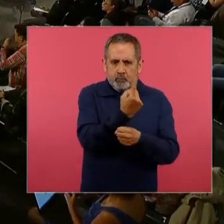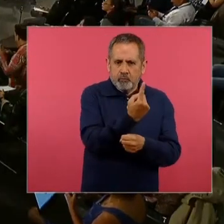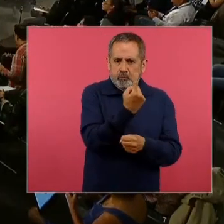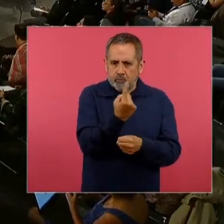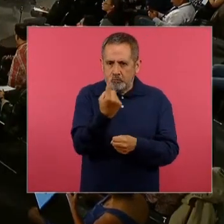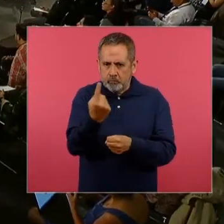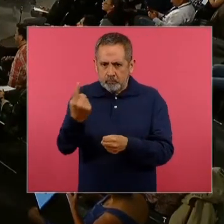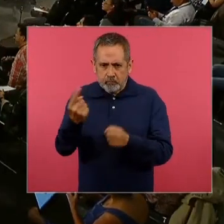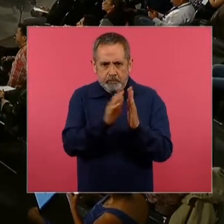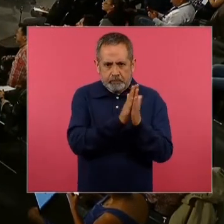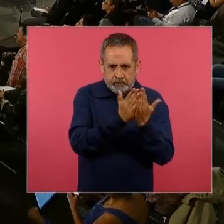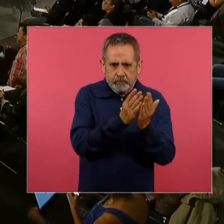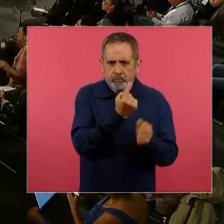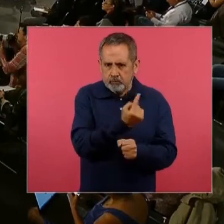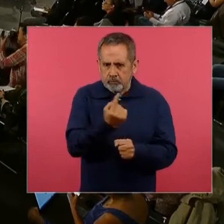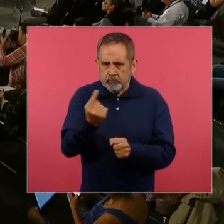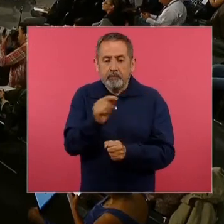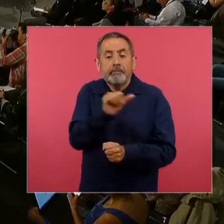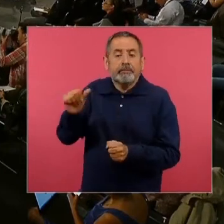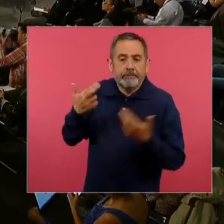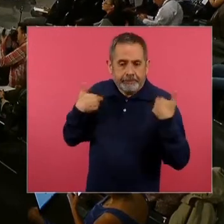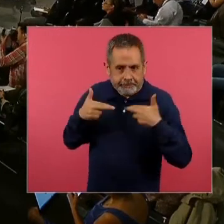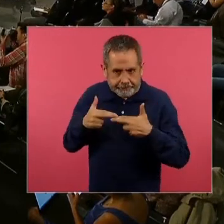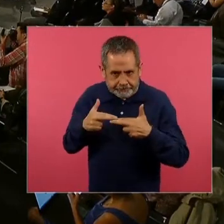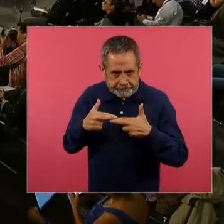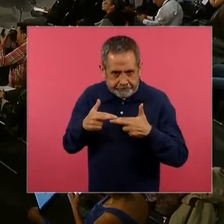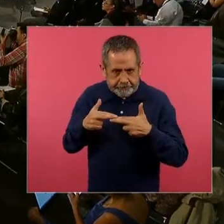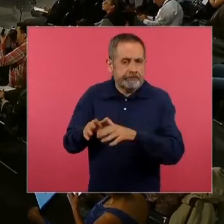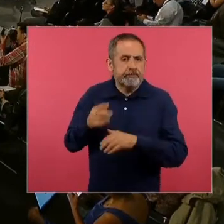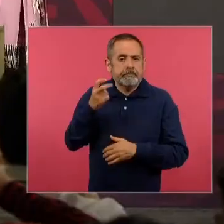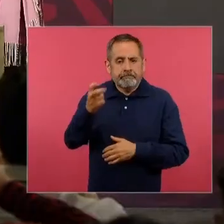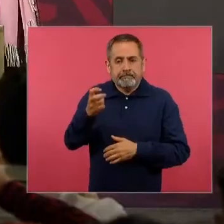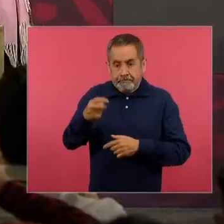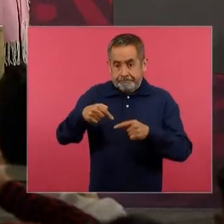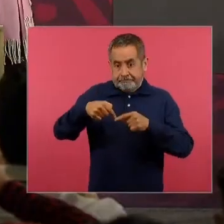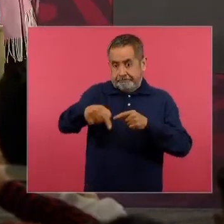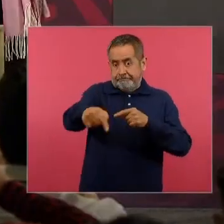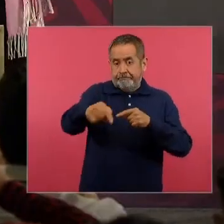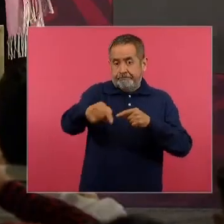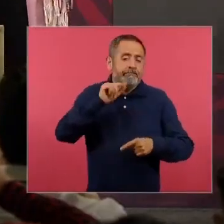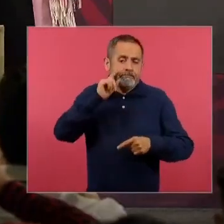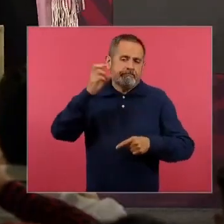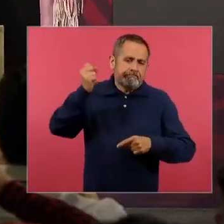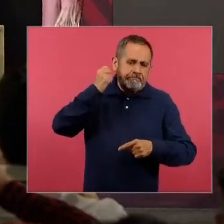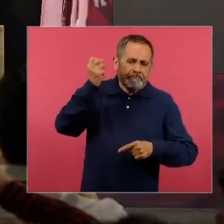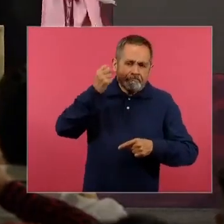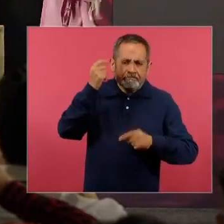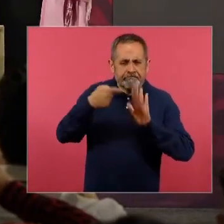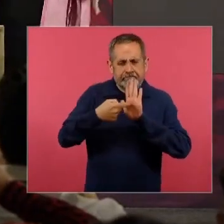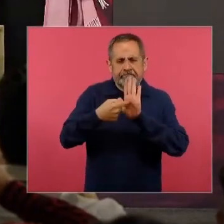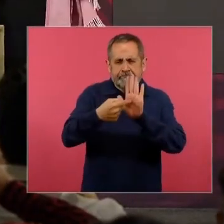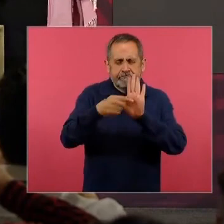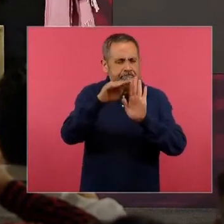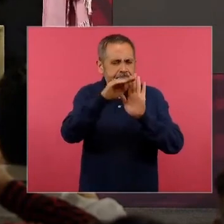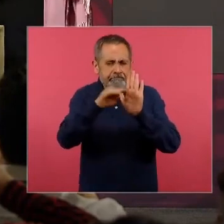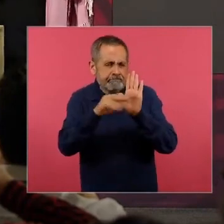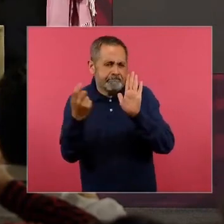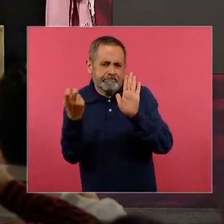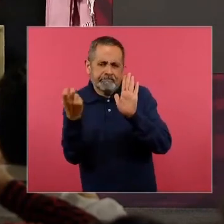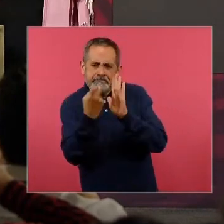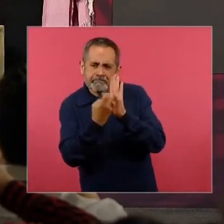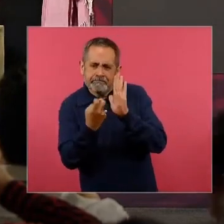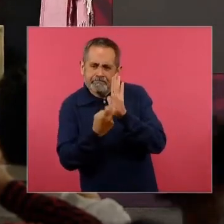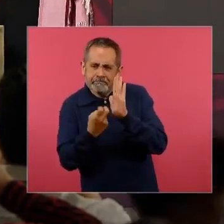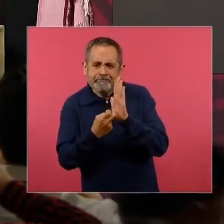y sexto. Estos son los que vamos a estar revisando en las conferencias a partir de mañana, donde se privilegia el